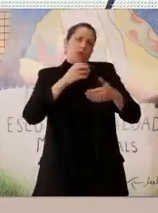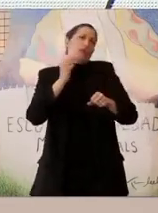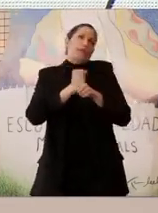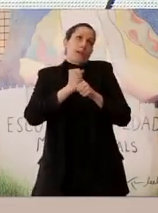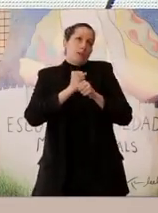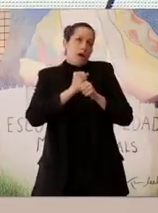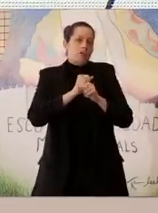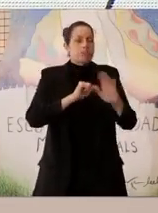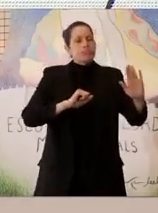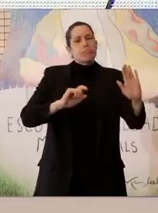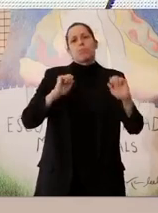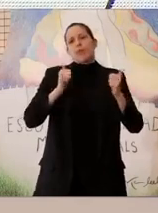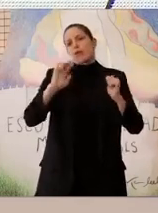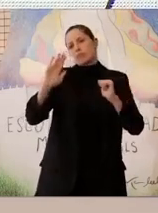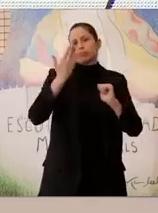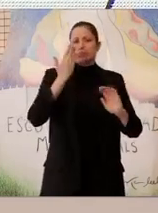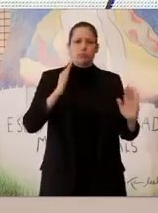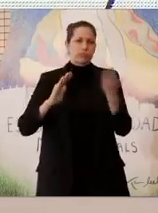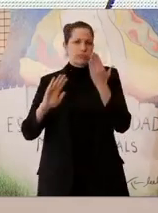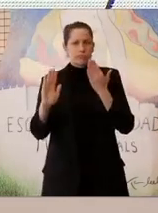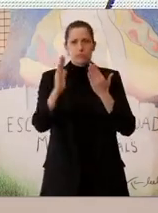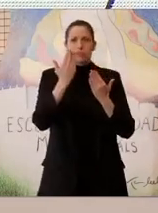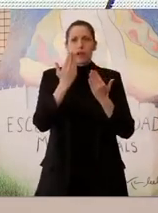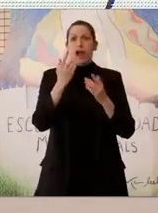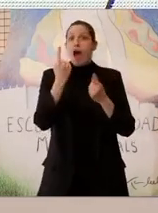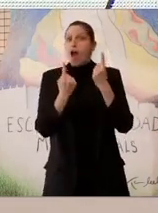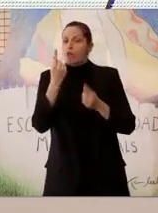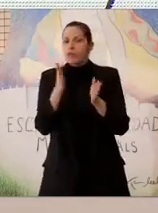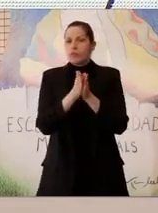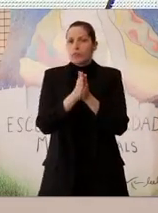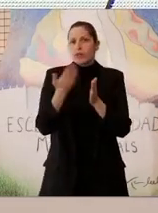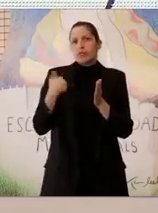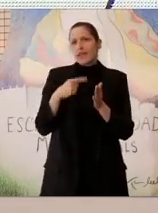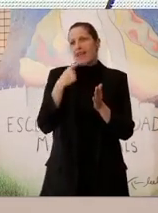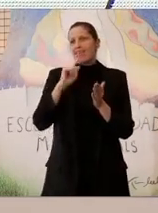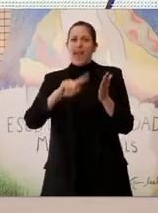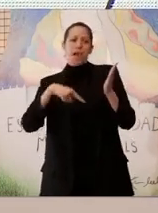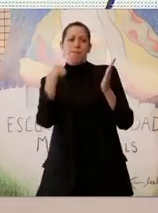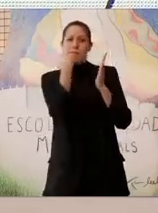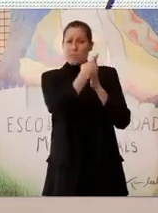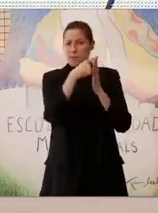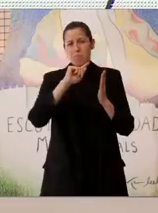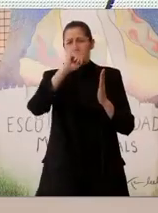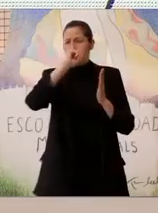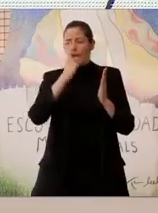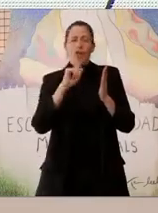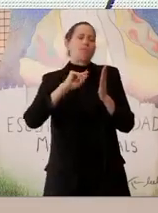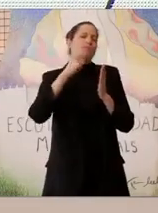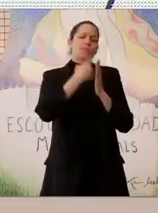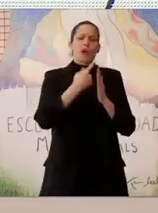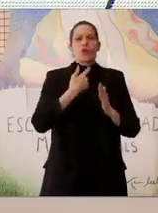algunas compañeras ya ponían al inicio de su currículum: soy madre de 2 hijos, soy madre de 3 hijos.